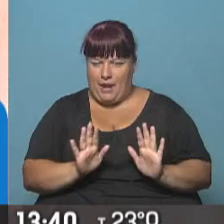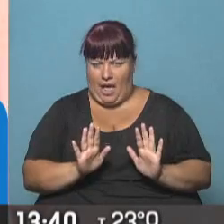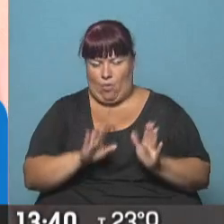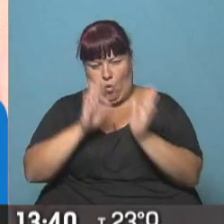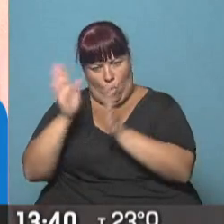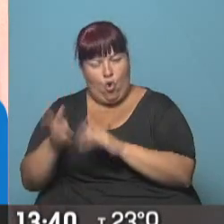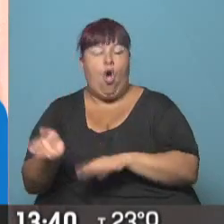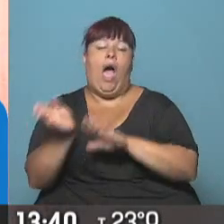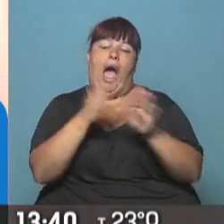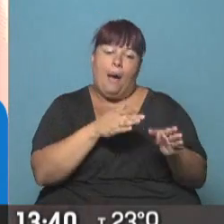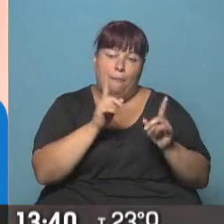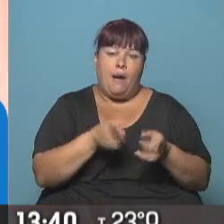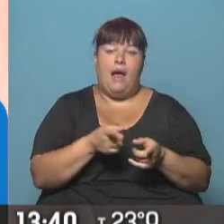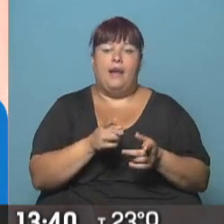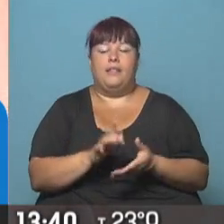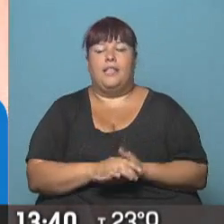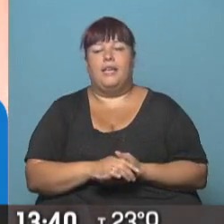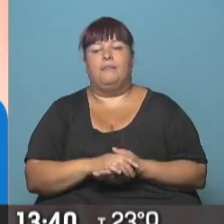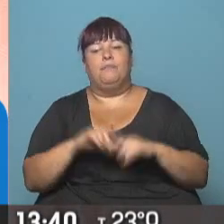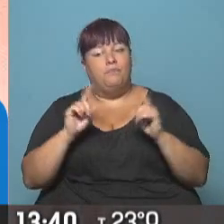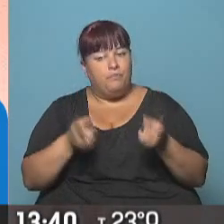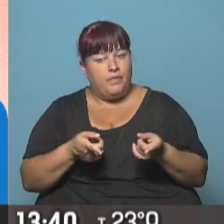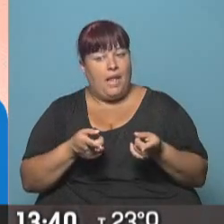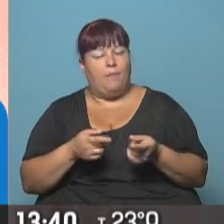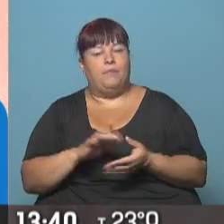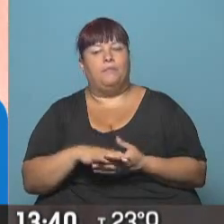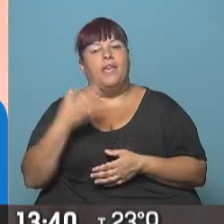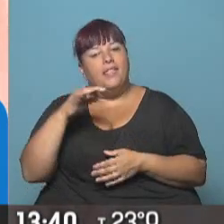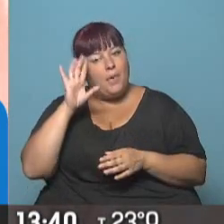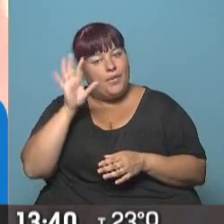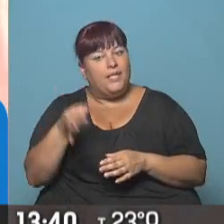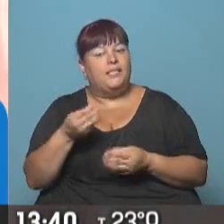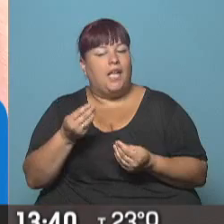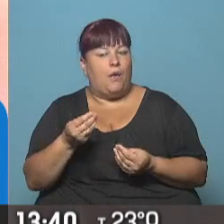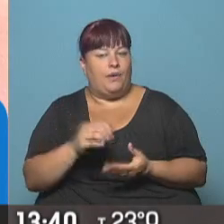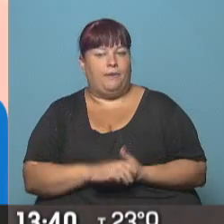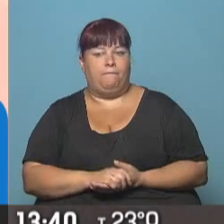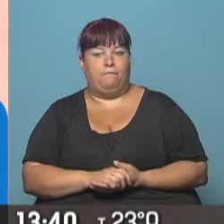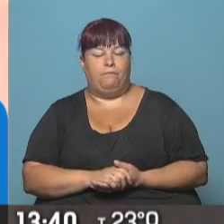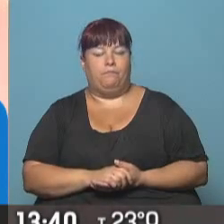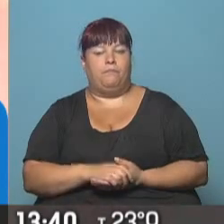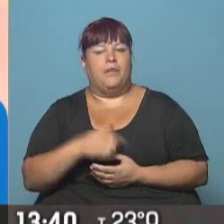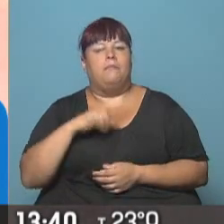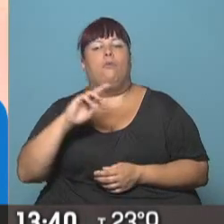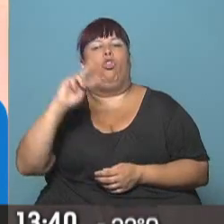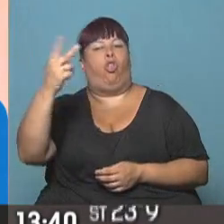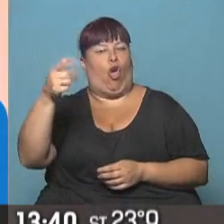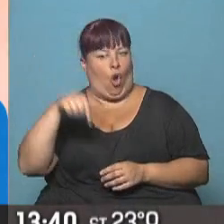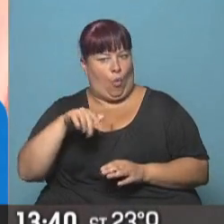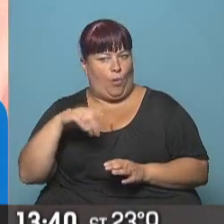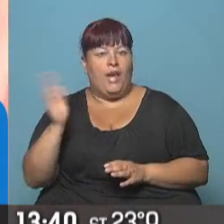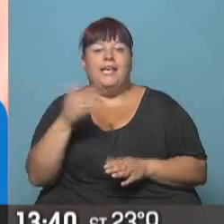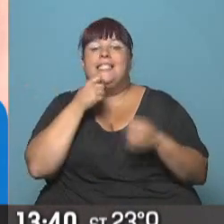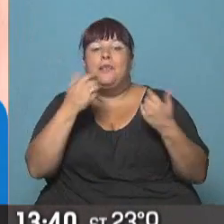por un lado. Y por otro lado, también hay que tener en cuenta que vamos a potenciar todo